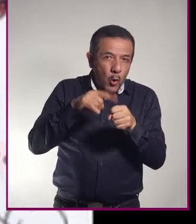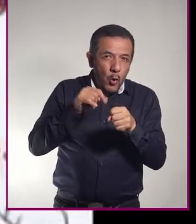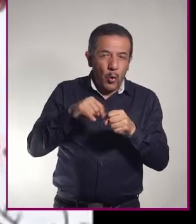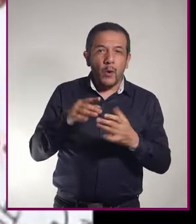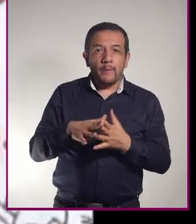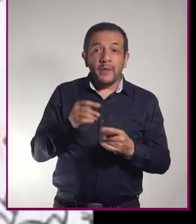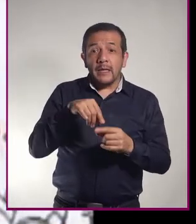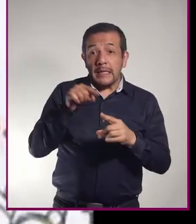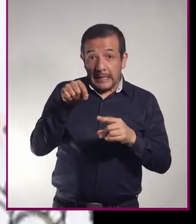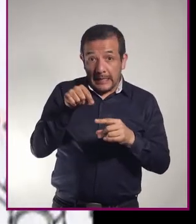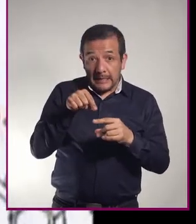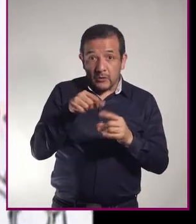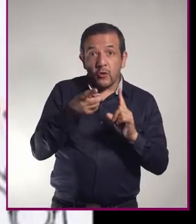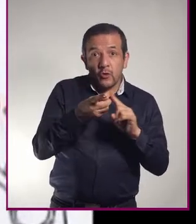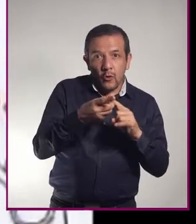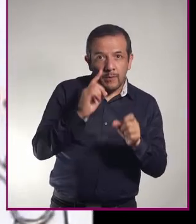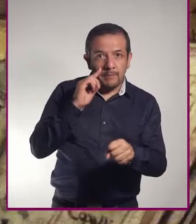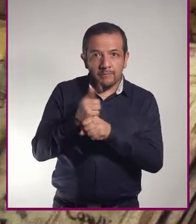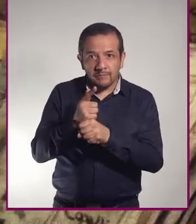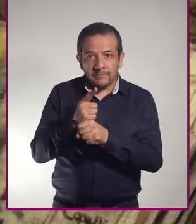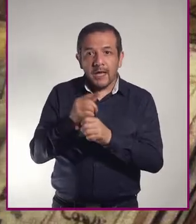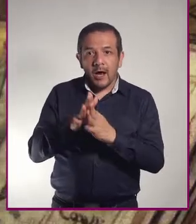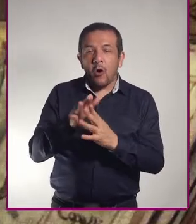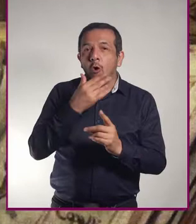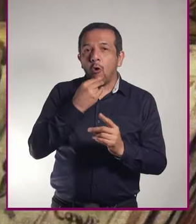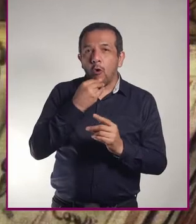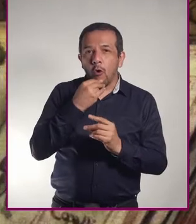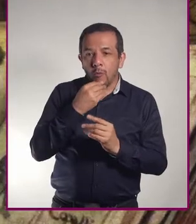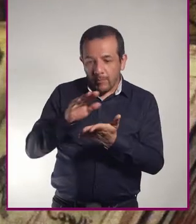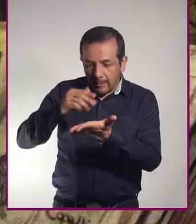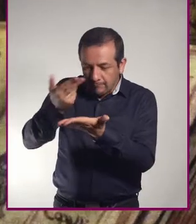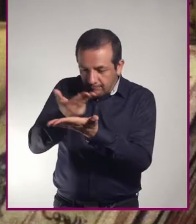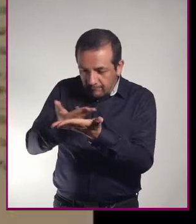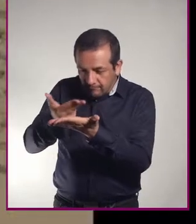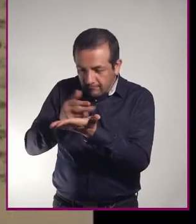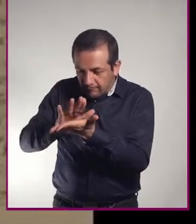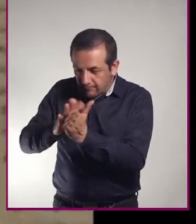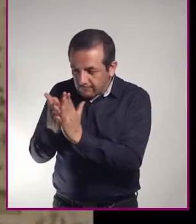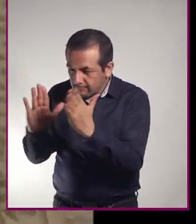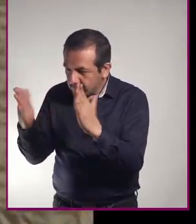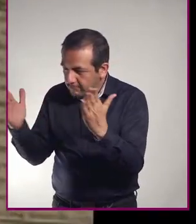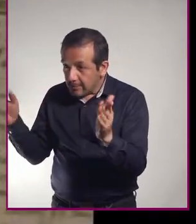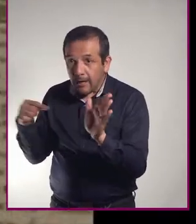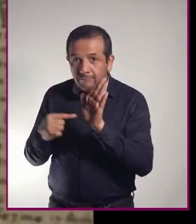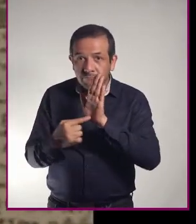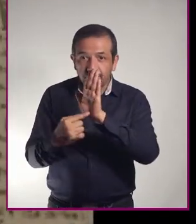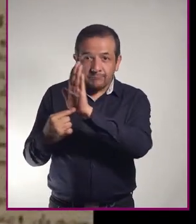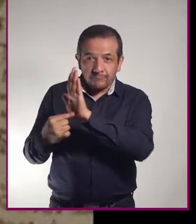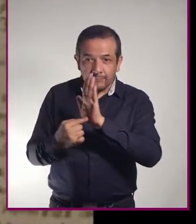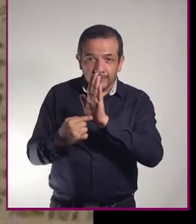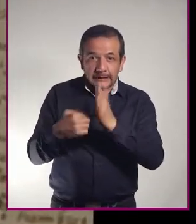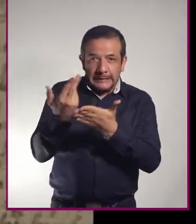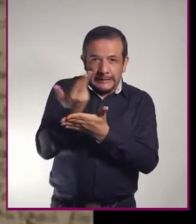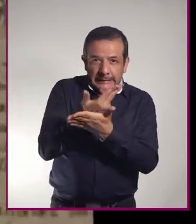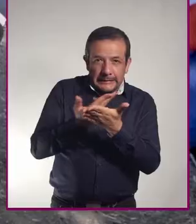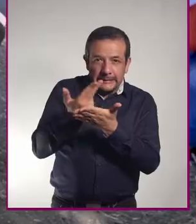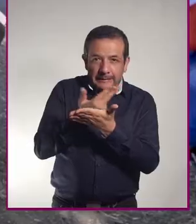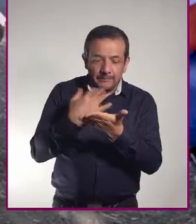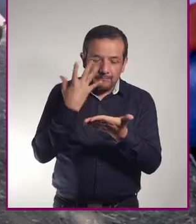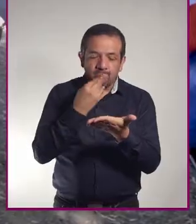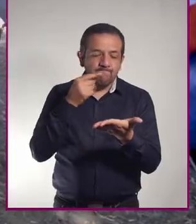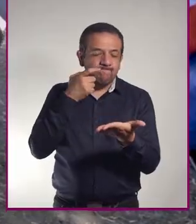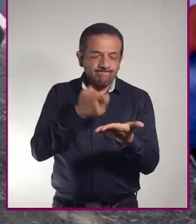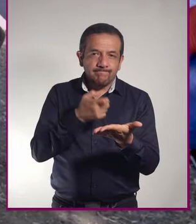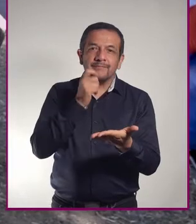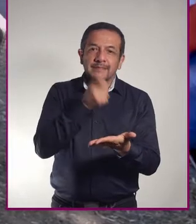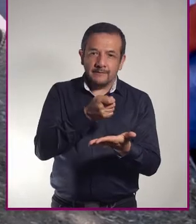obras como el Códice Florentino de Fray Bernardino de Sahagún, ilustrados con hermosas láminas.